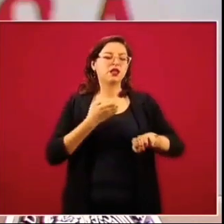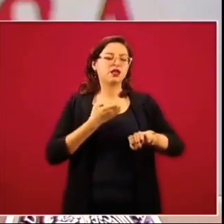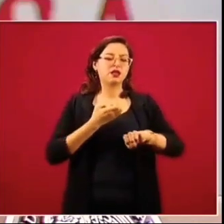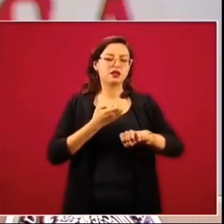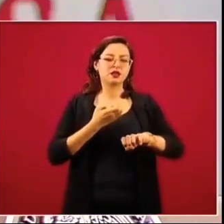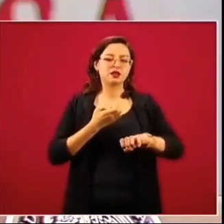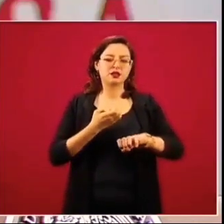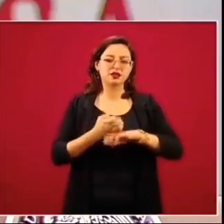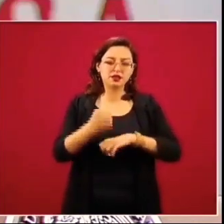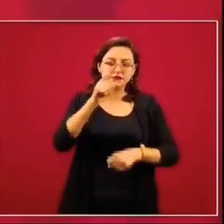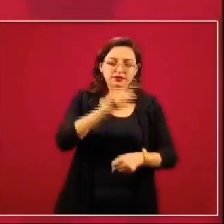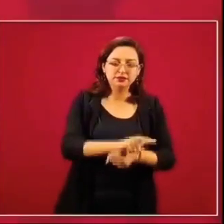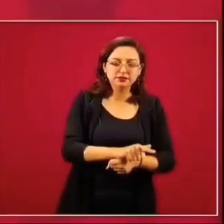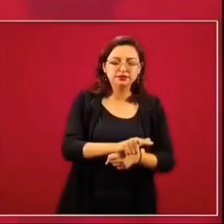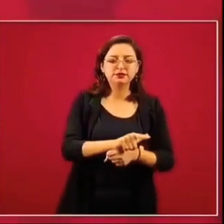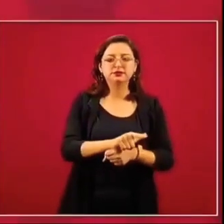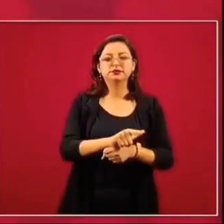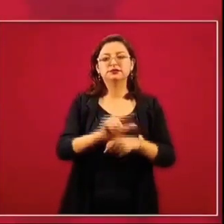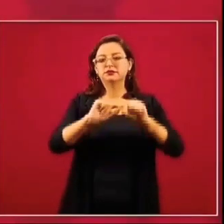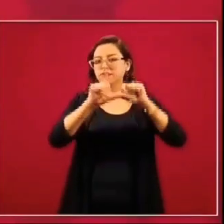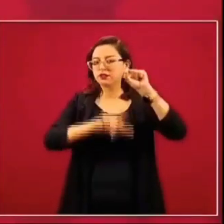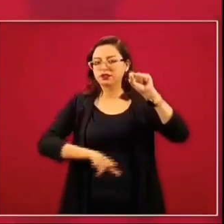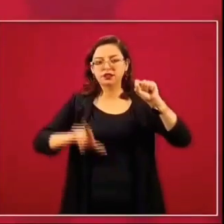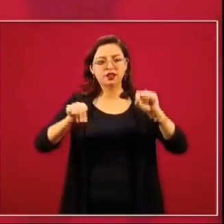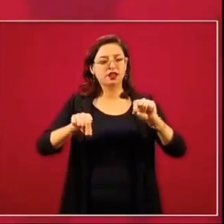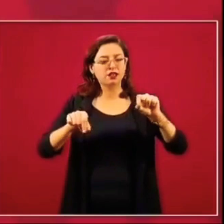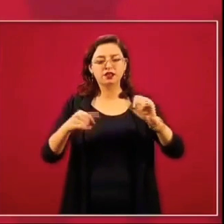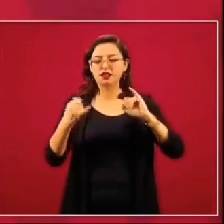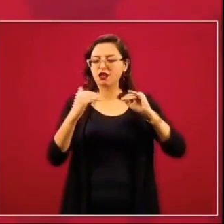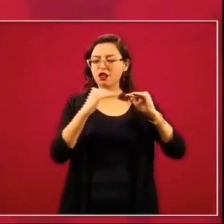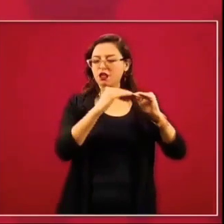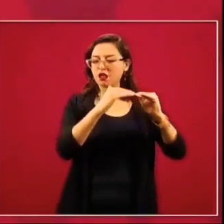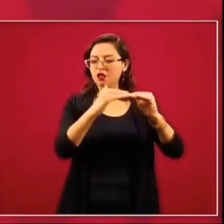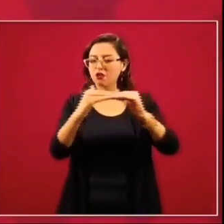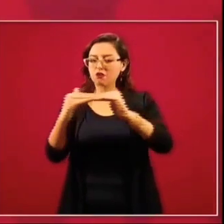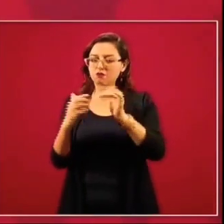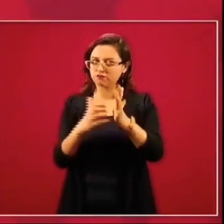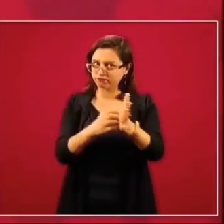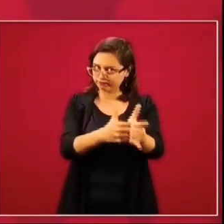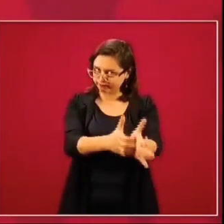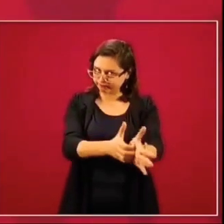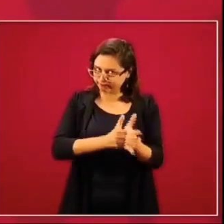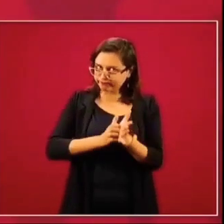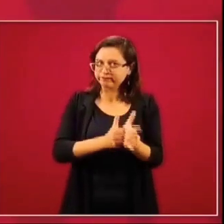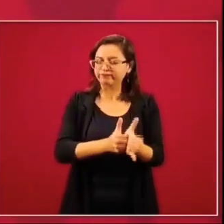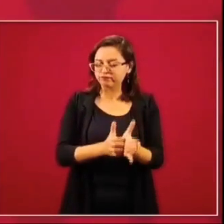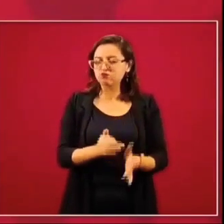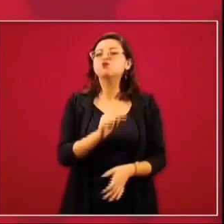gobierno estatal, gobierno federal. Y hay forma.